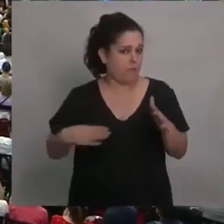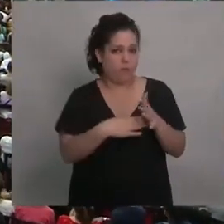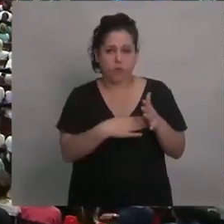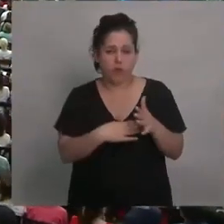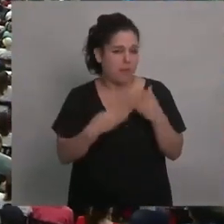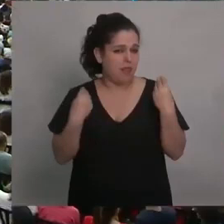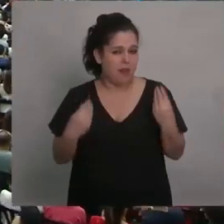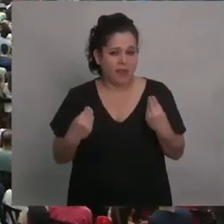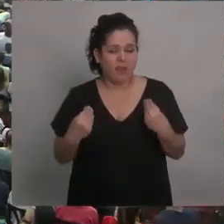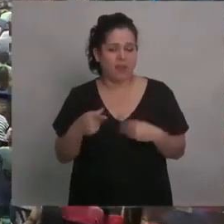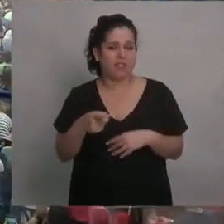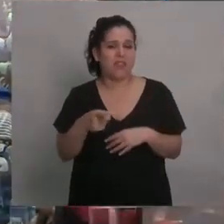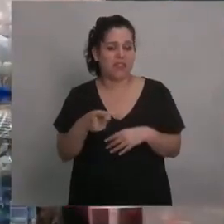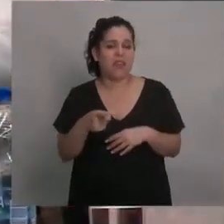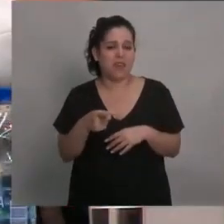de este ataque